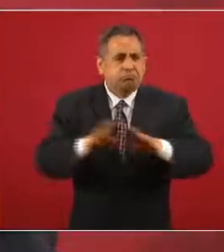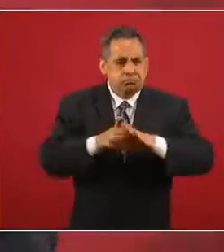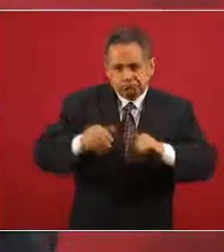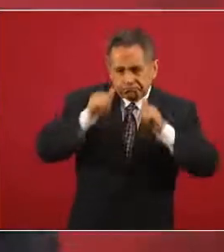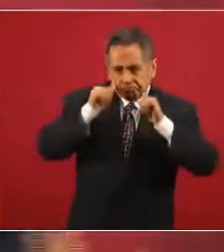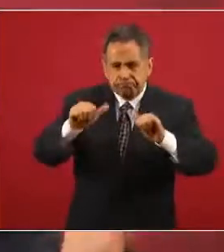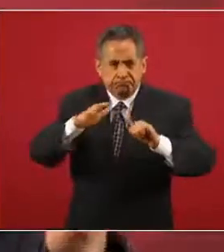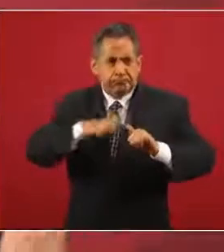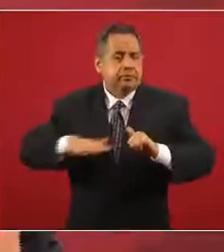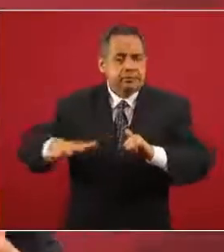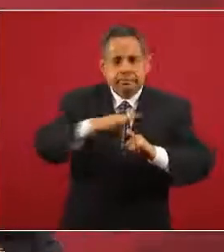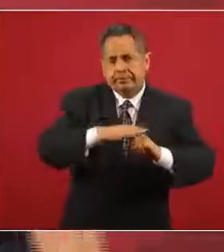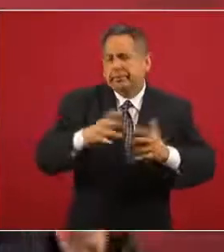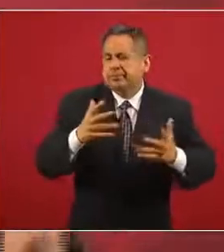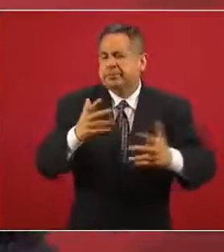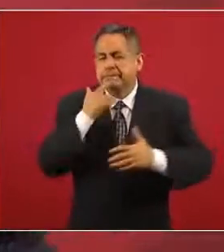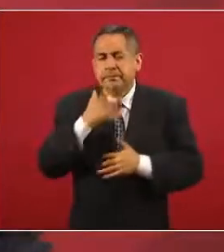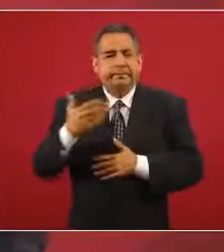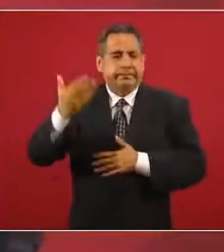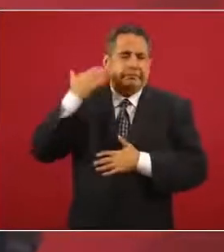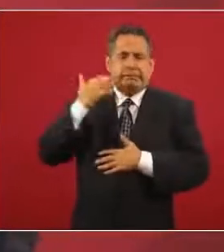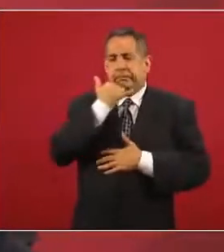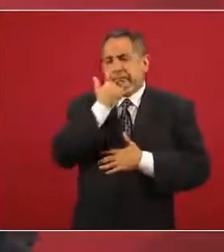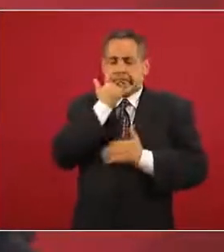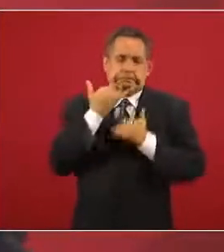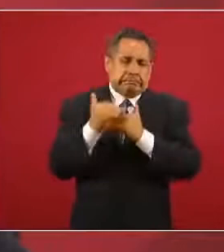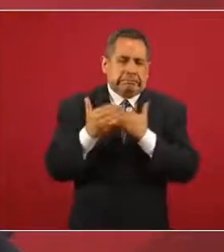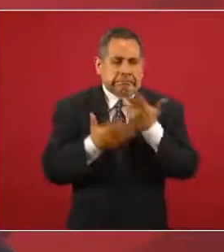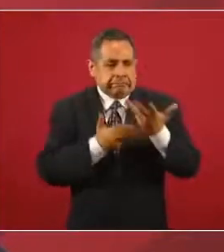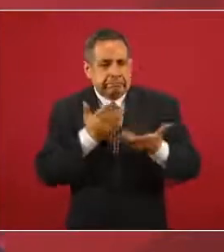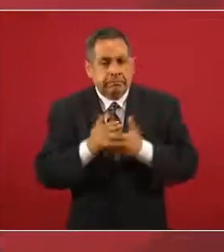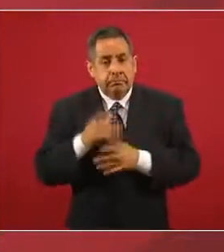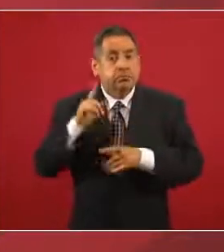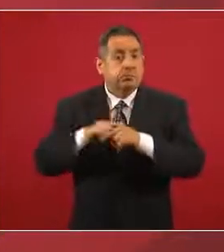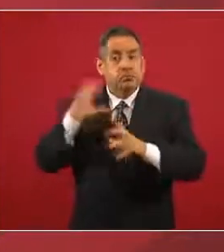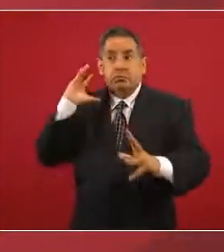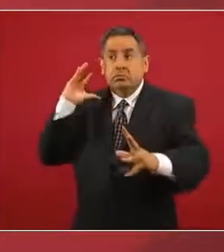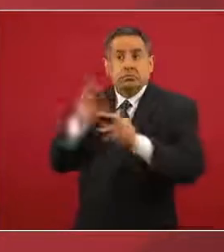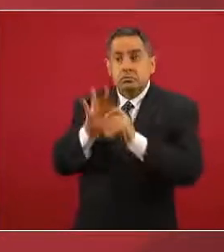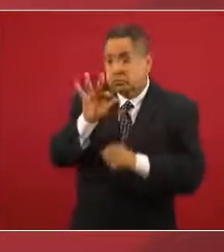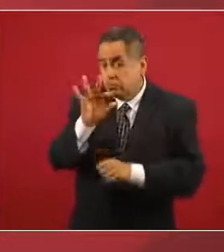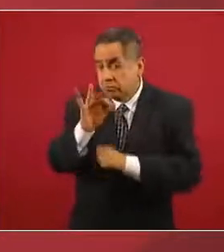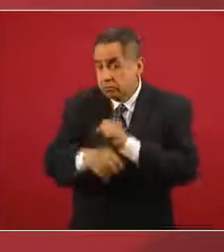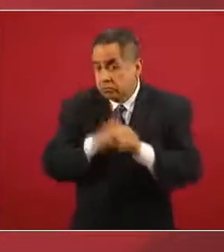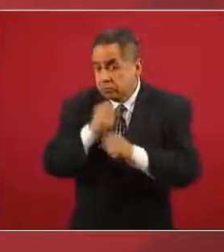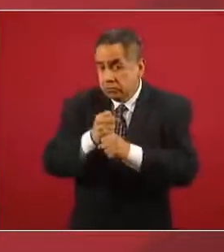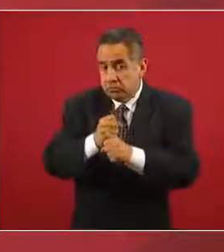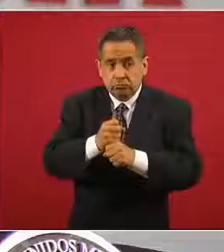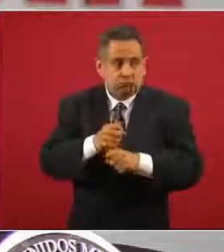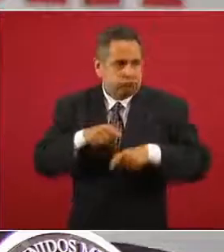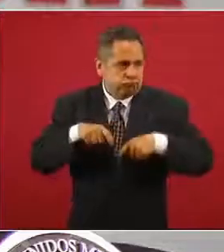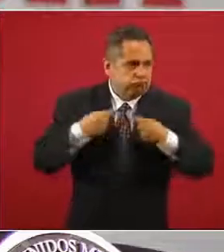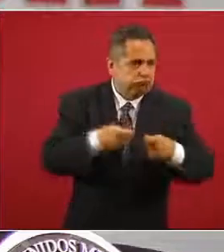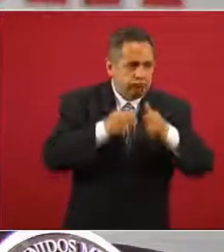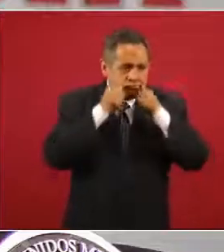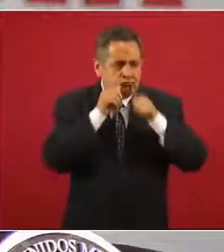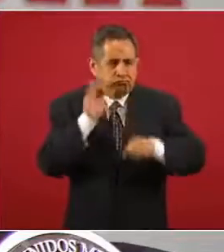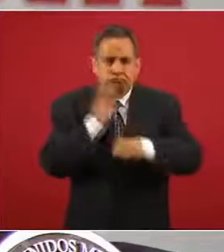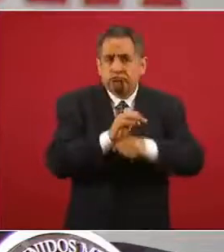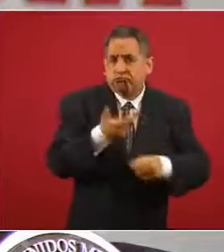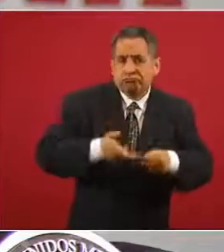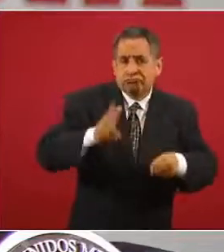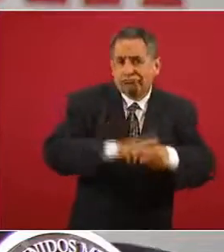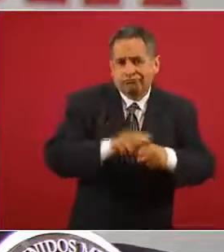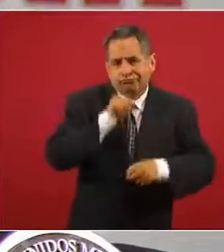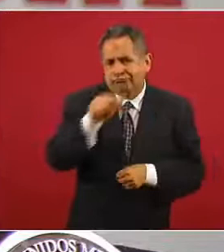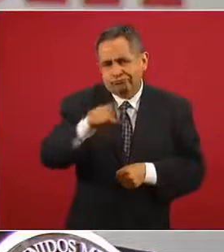atención, de por sí limitado, de por sí precario, porque en los últimos 40 años no había crecido a la velocidad necesaria, como lo